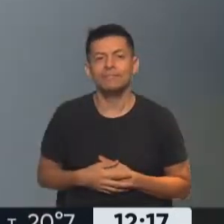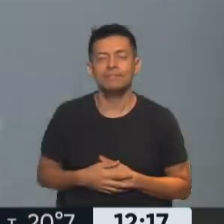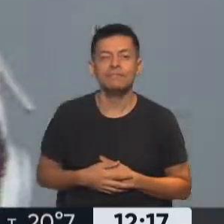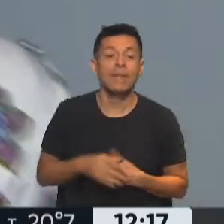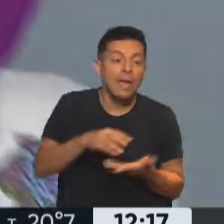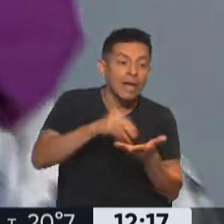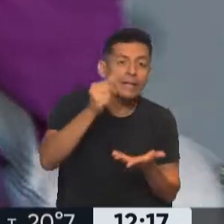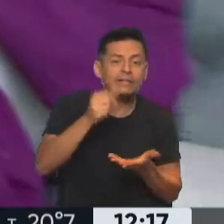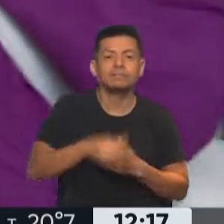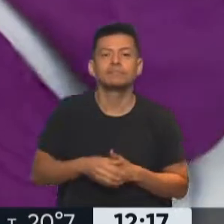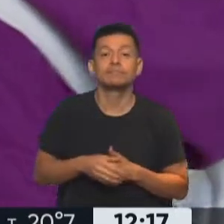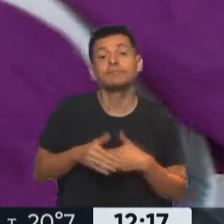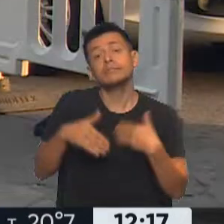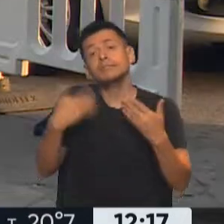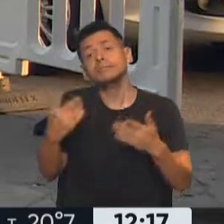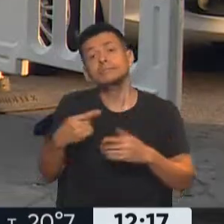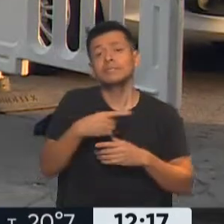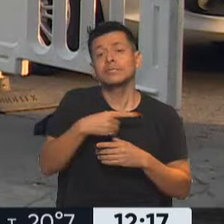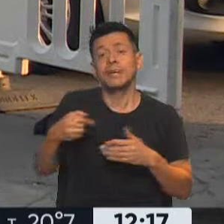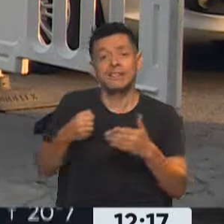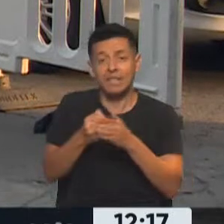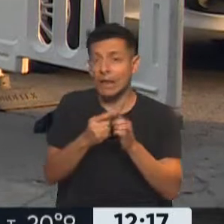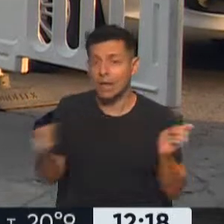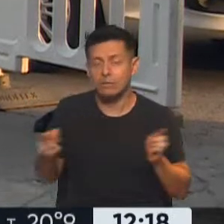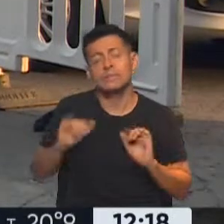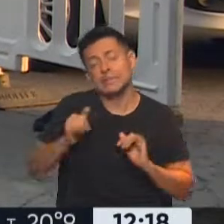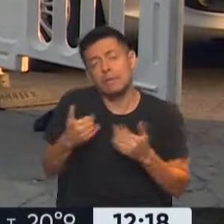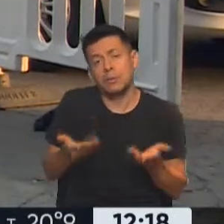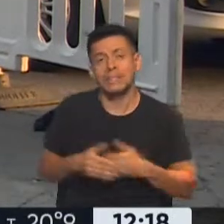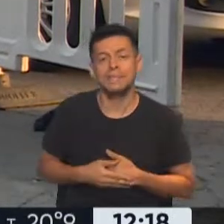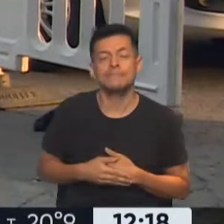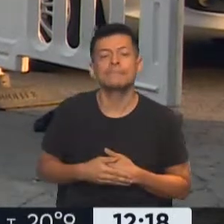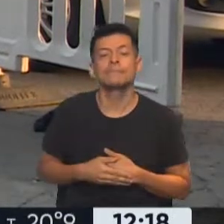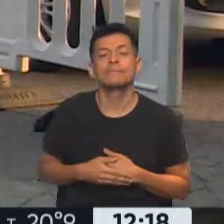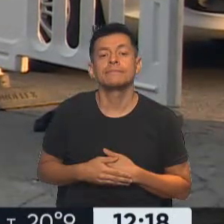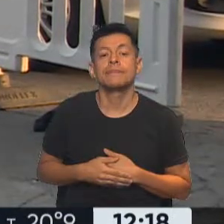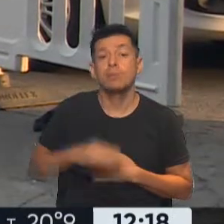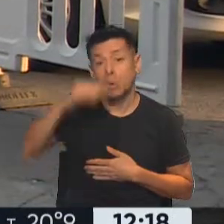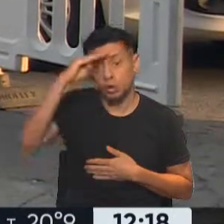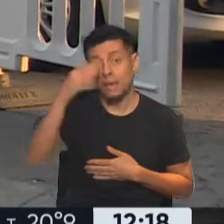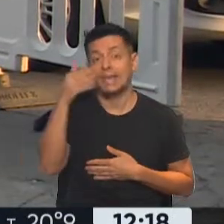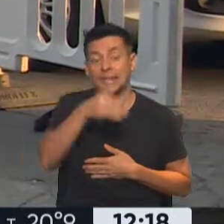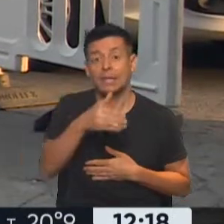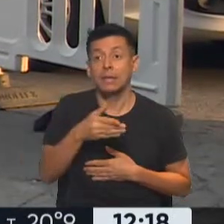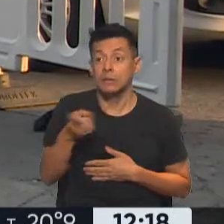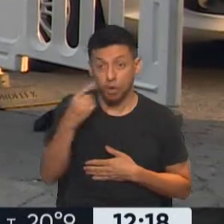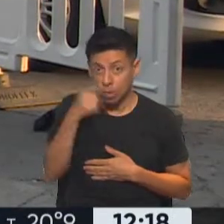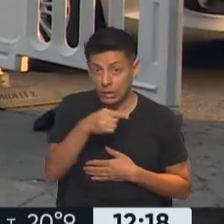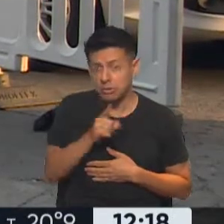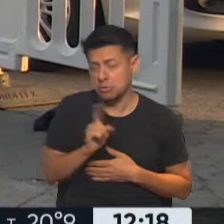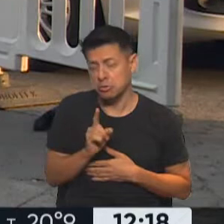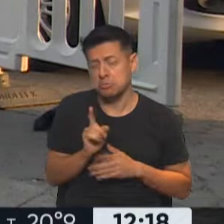Arena. ¿Aprovechás el fin de semana largo? Sí, así es. Aprovechamos estos días. Puerto Madryn. ¿Vas a conocer? ¿Sos de ahí? No,